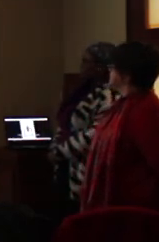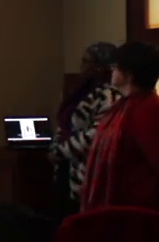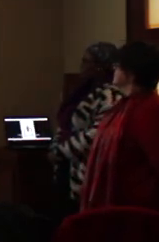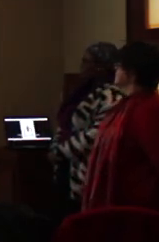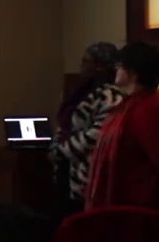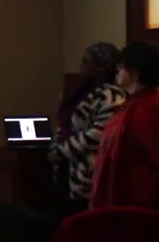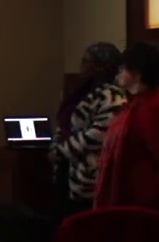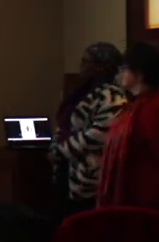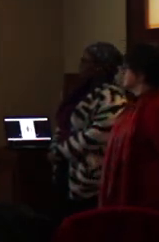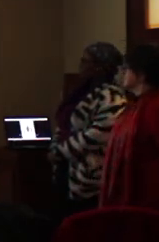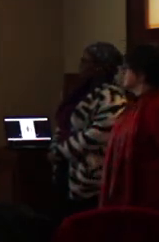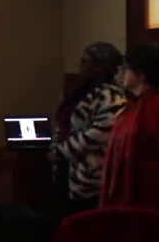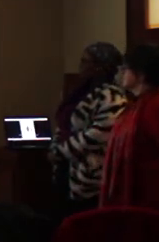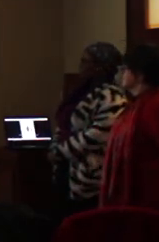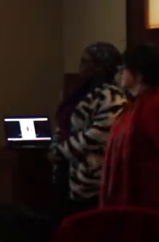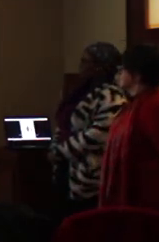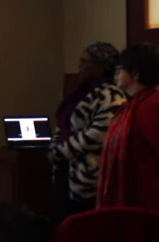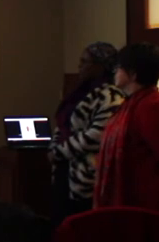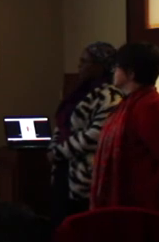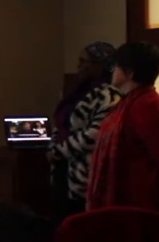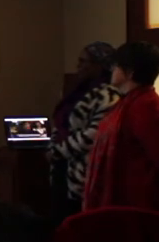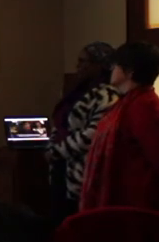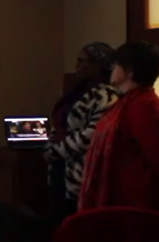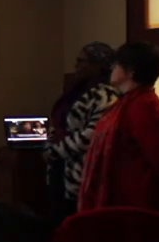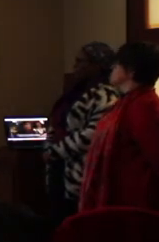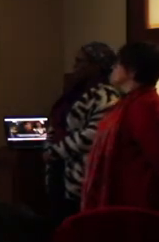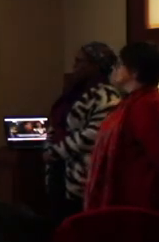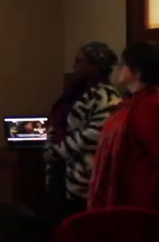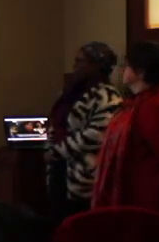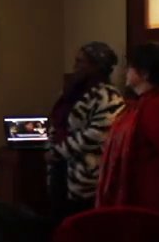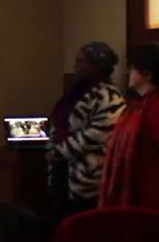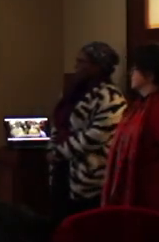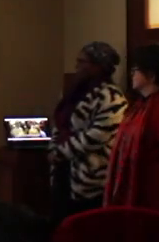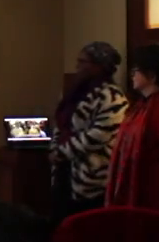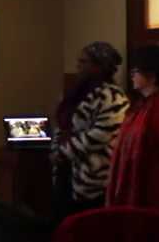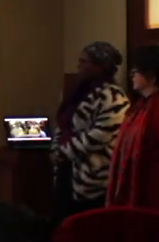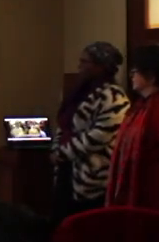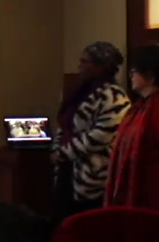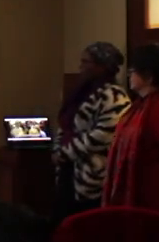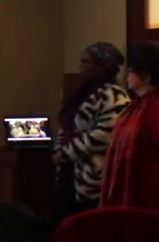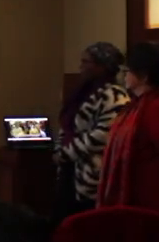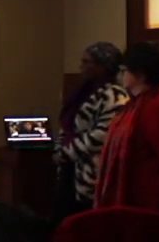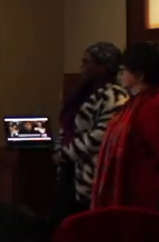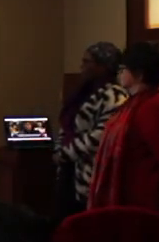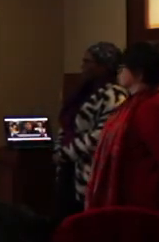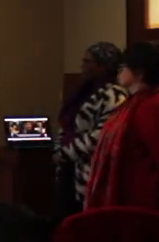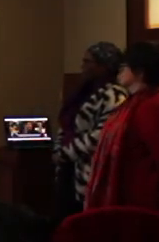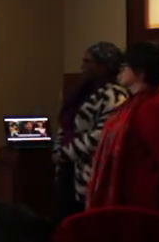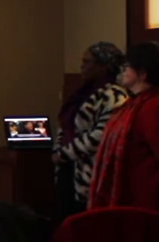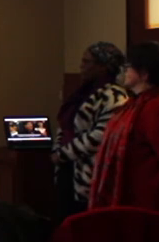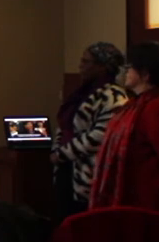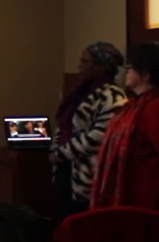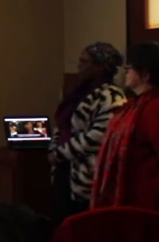madre. Fueron y son muy importantes para mí. Dos de ellas fueron yalochas, madres de santos. La